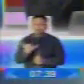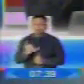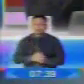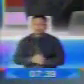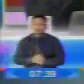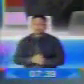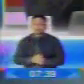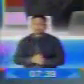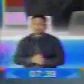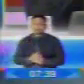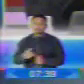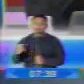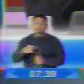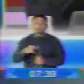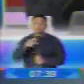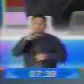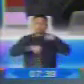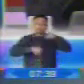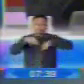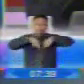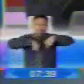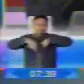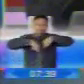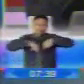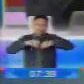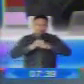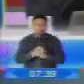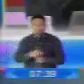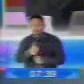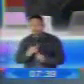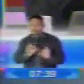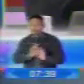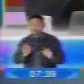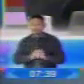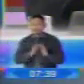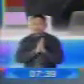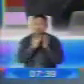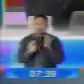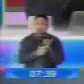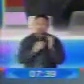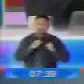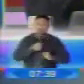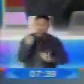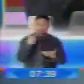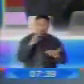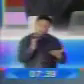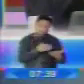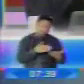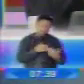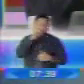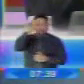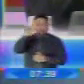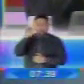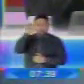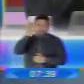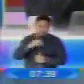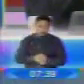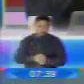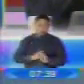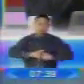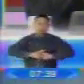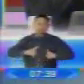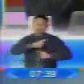de que haya circulación de gente. Hay otras actividades que no. Un libro lo puedes leer solo, una película, etcétera, pero la